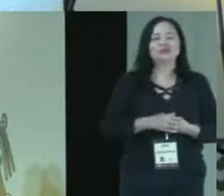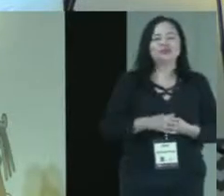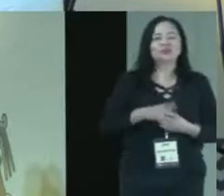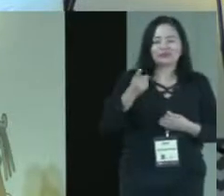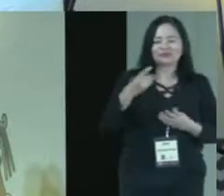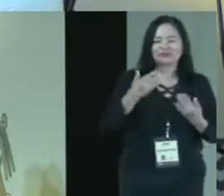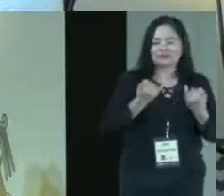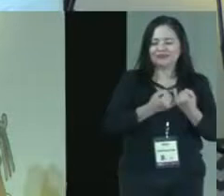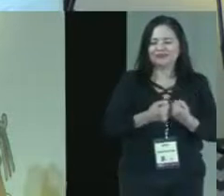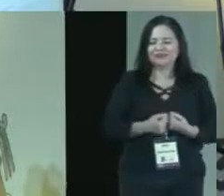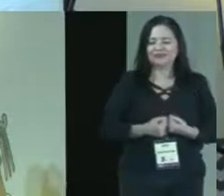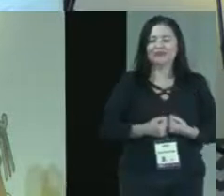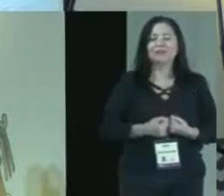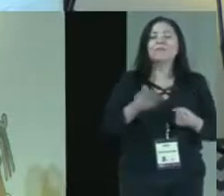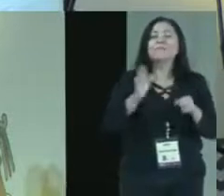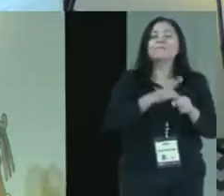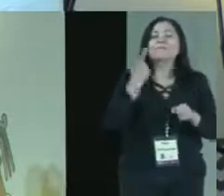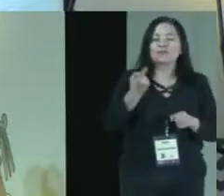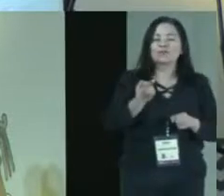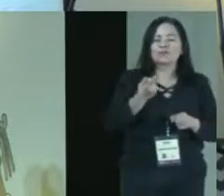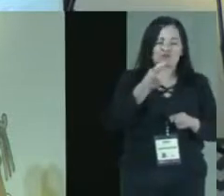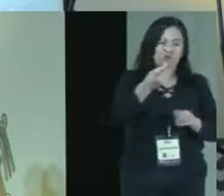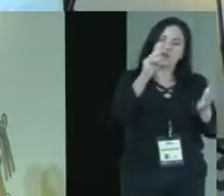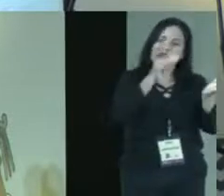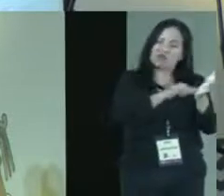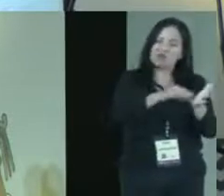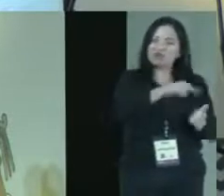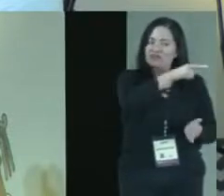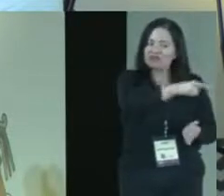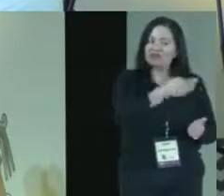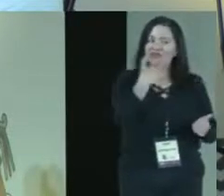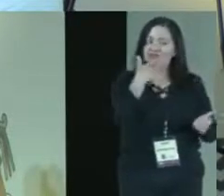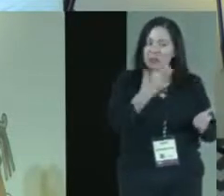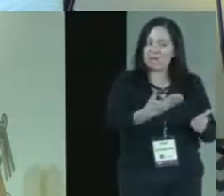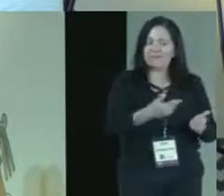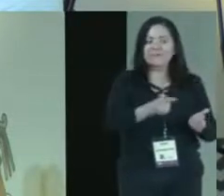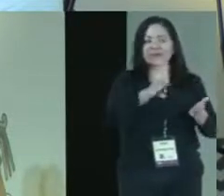disfrute grandemente, porque lo merece letra a letra.